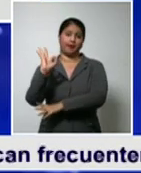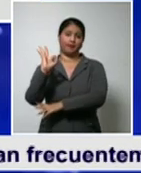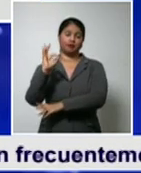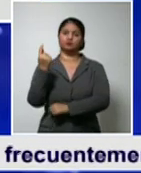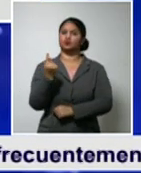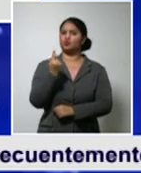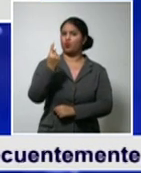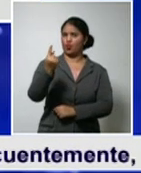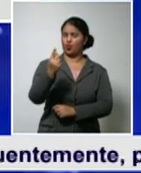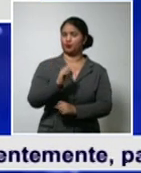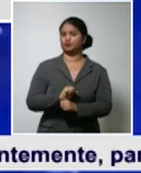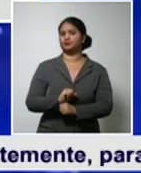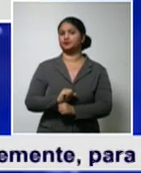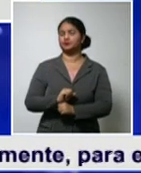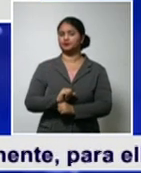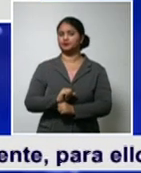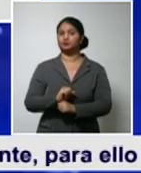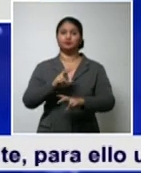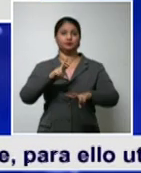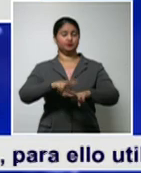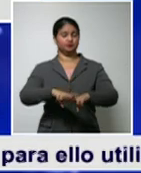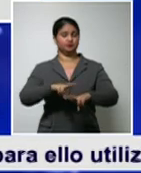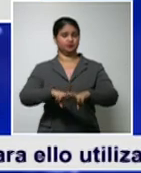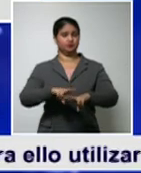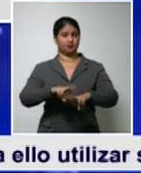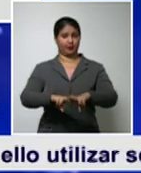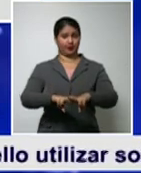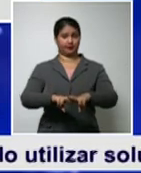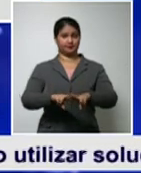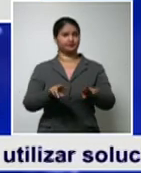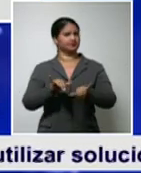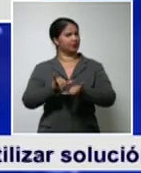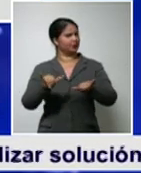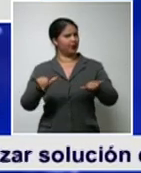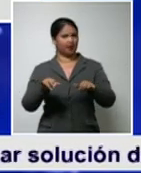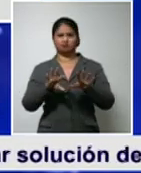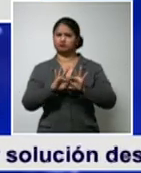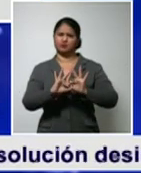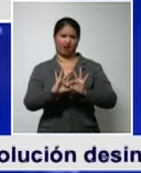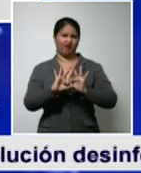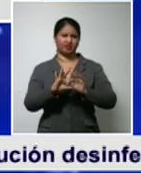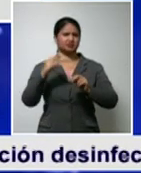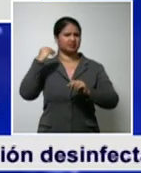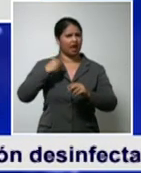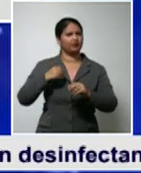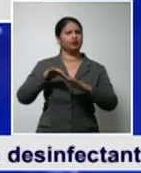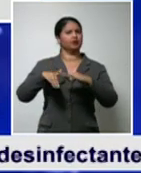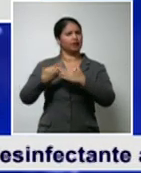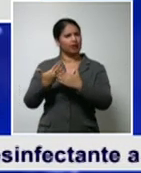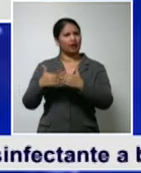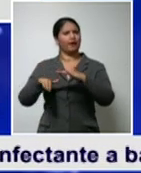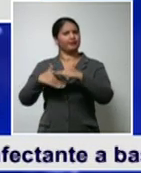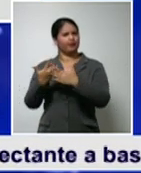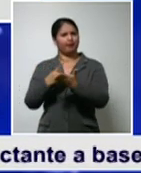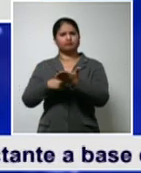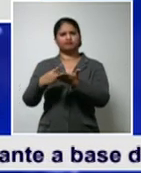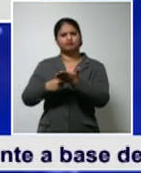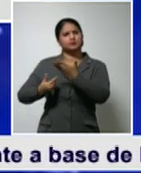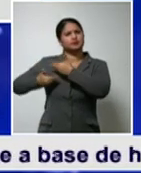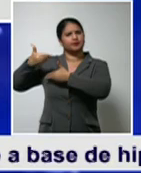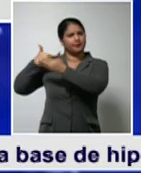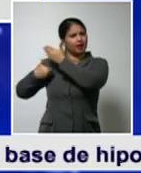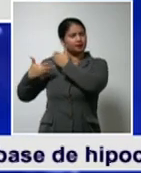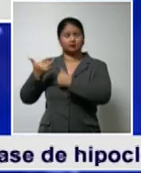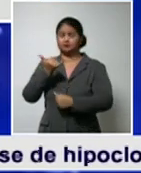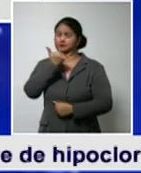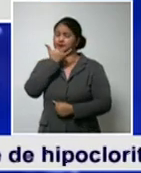La Habana, como ha ocurrido desde hace varios días, desde hace varias semanas, una afectación,